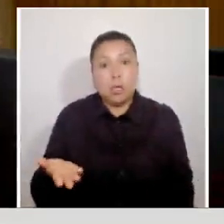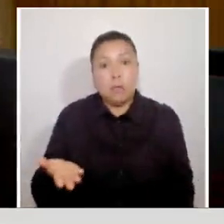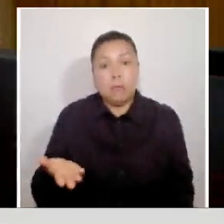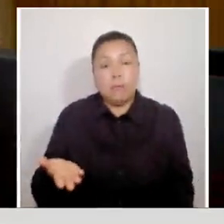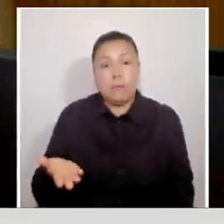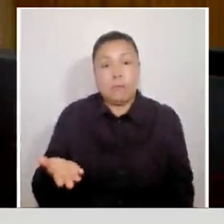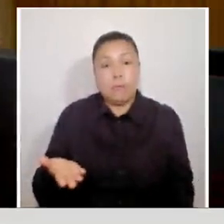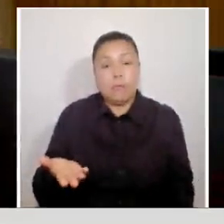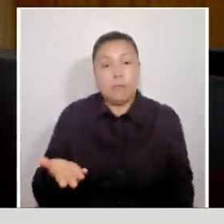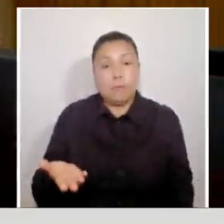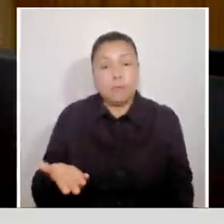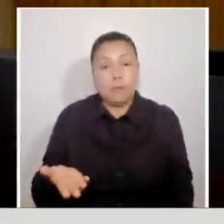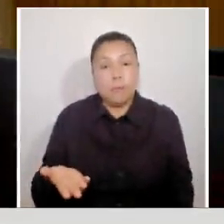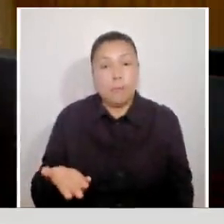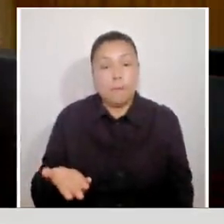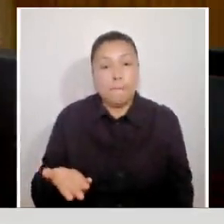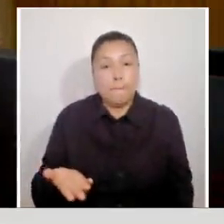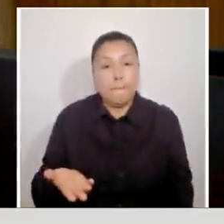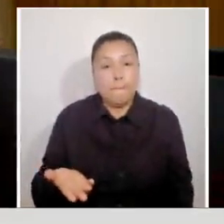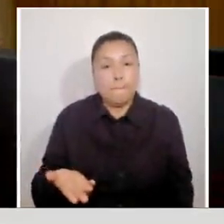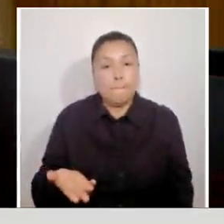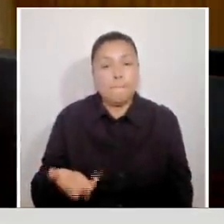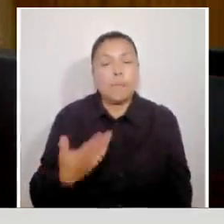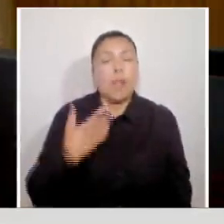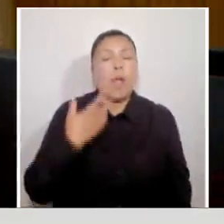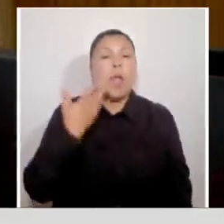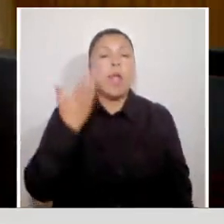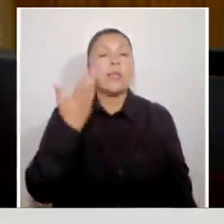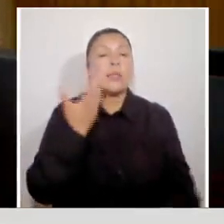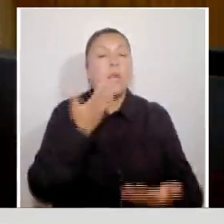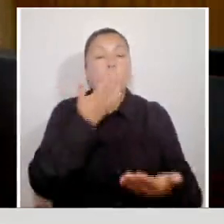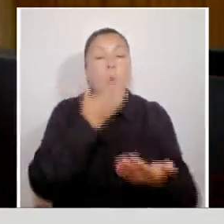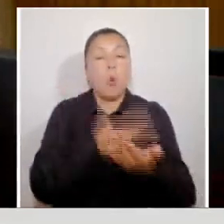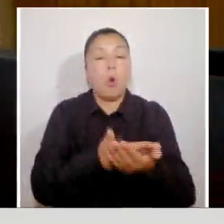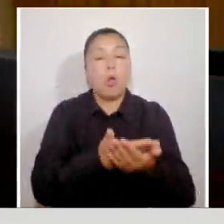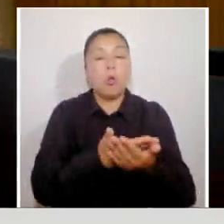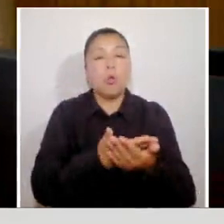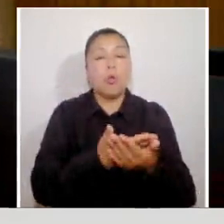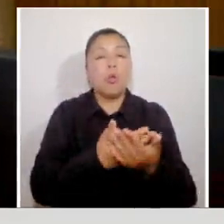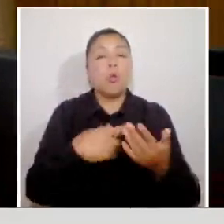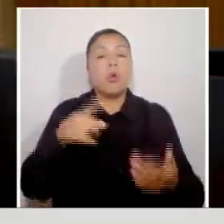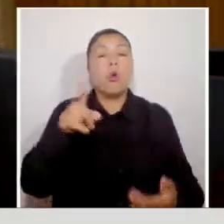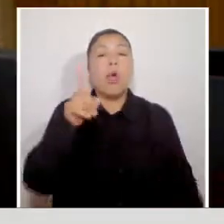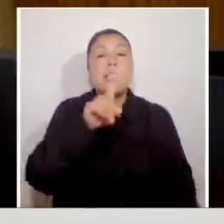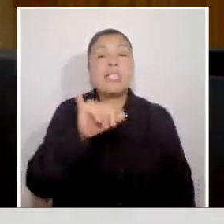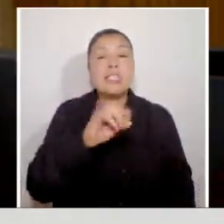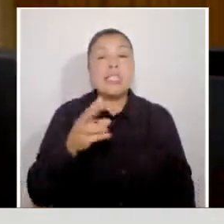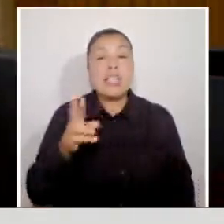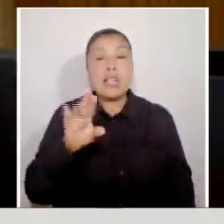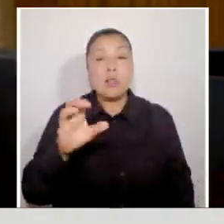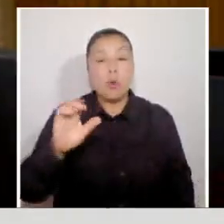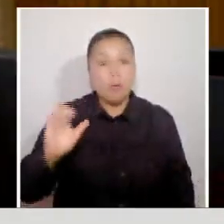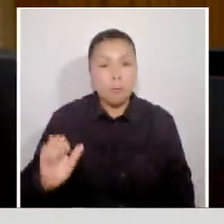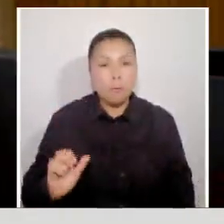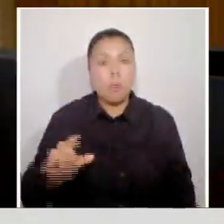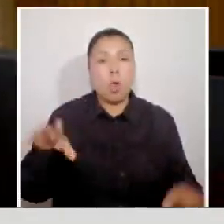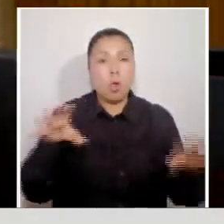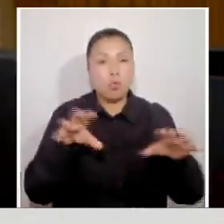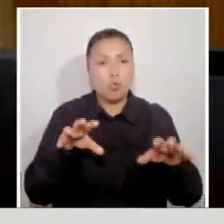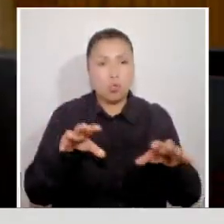existencia o el recurrir a este síndrome se utiliza Por alguno de los